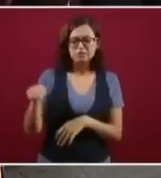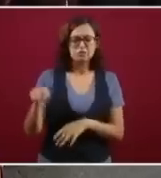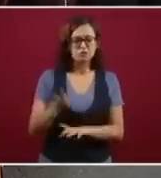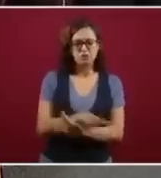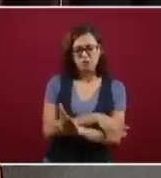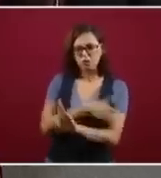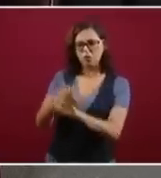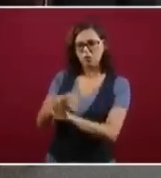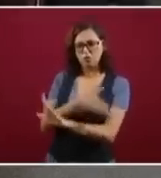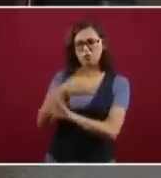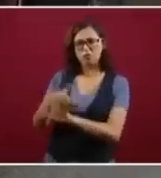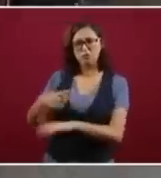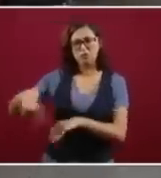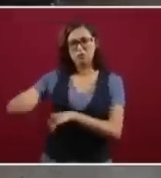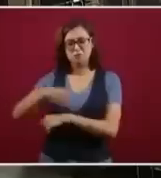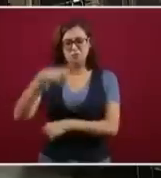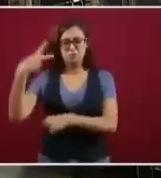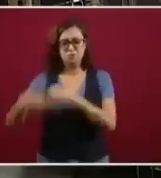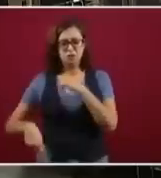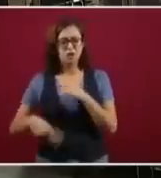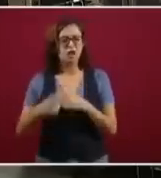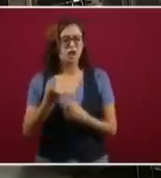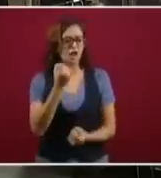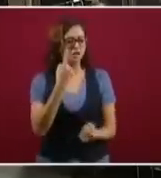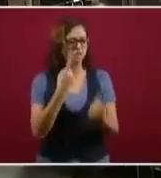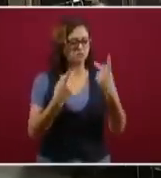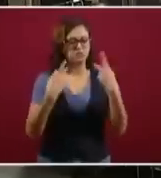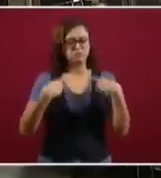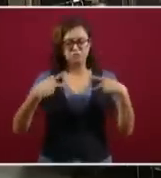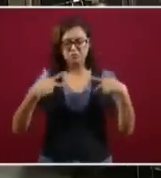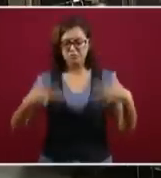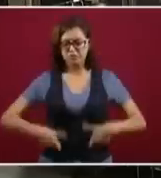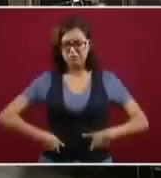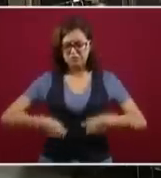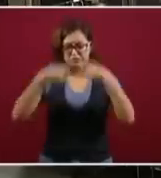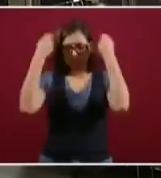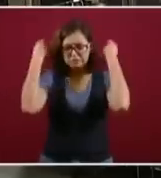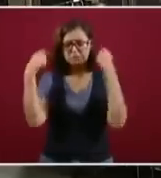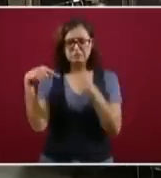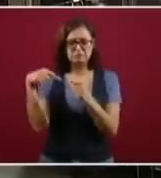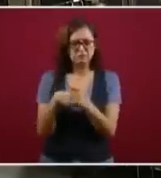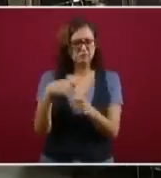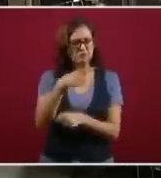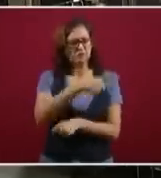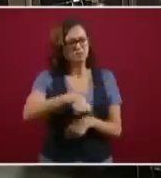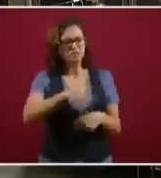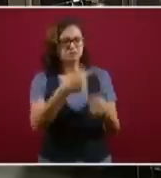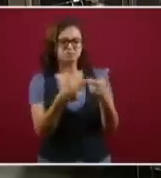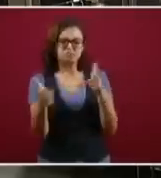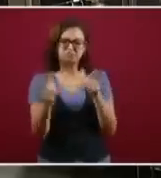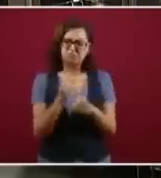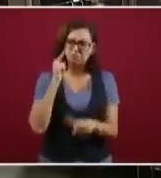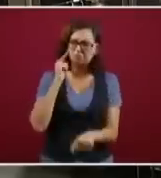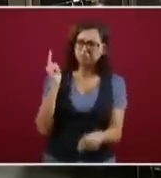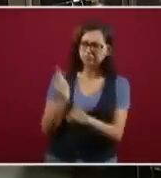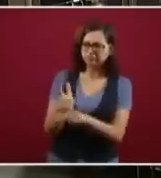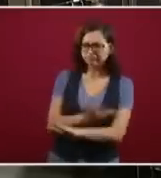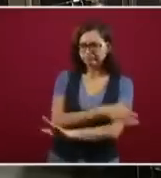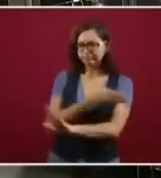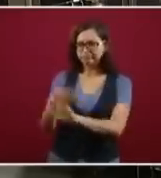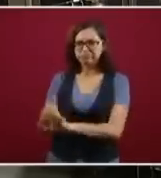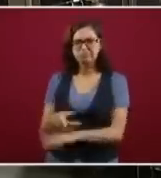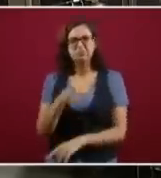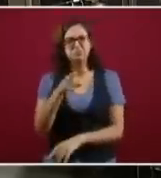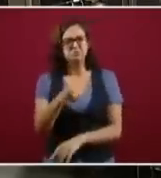en contra de ellos, algunos tuvieron que quitarse las camisas, esconderse porque estos grupos los atacaban. ¿Qué responder a estas críticas? Pues, y si